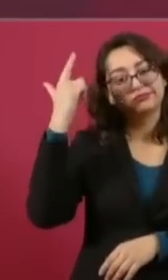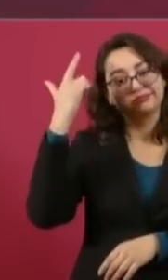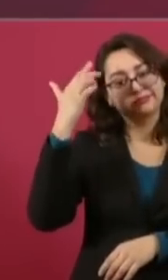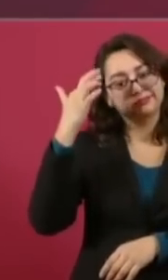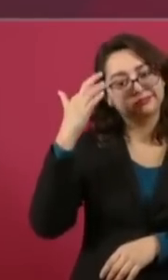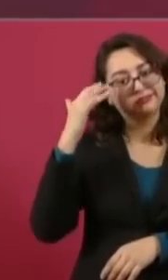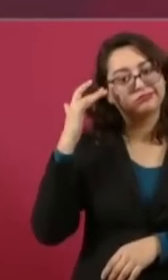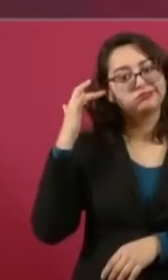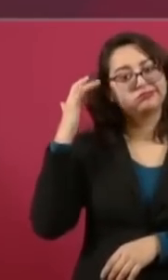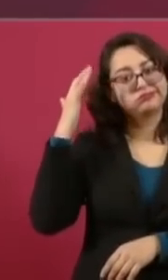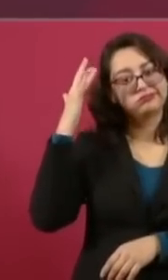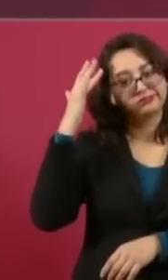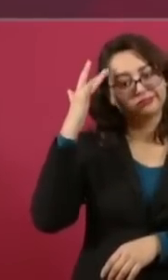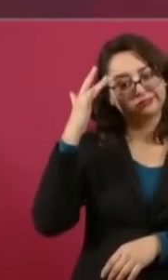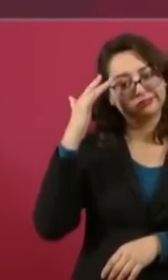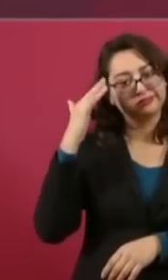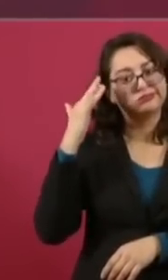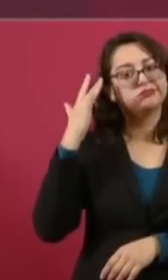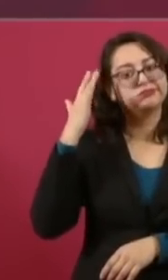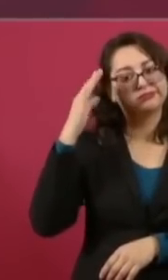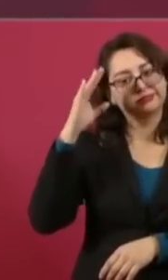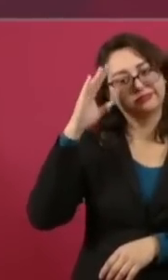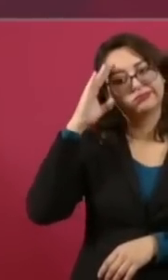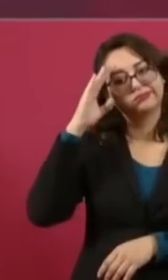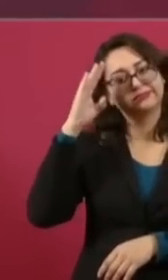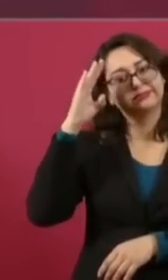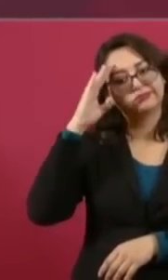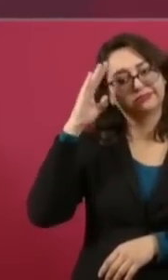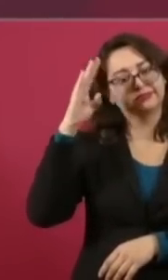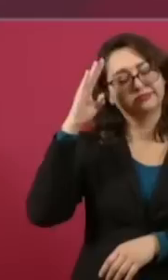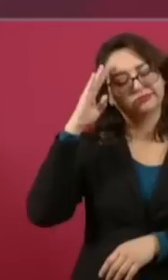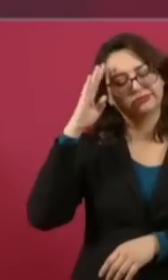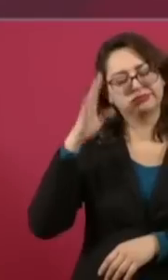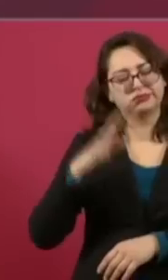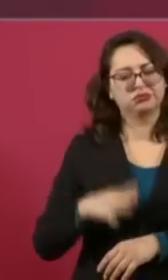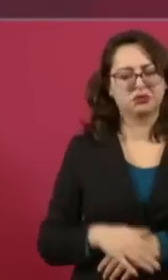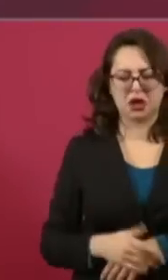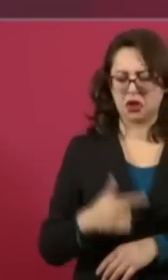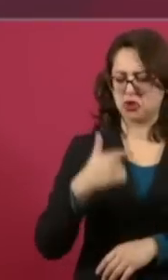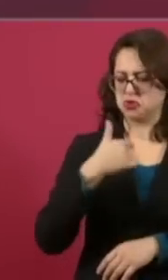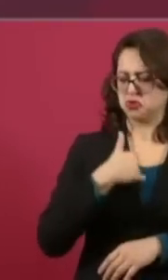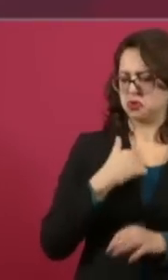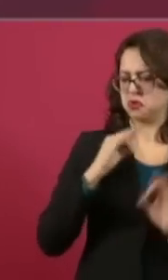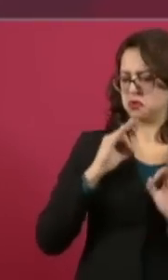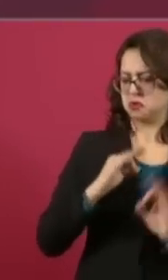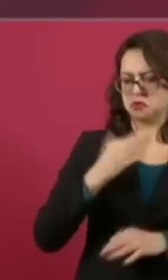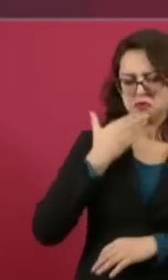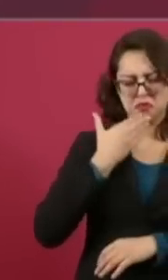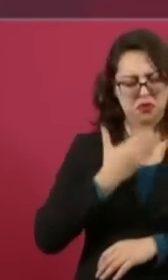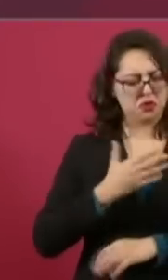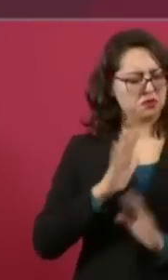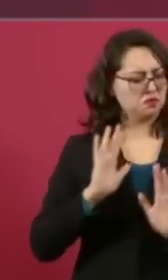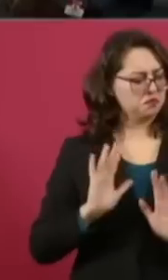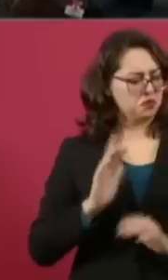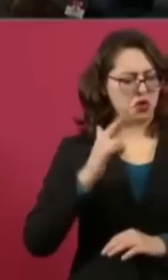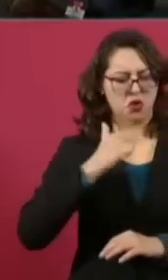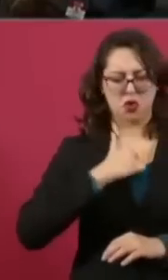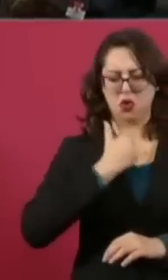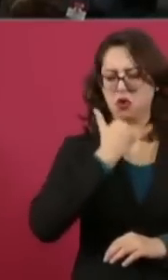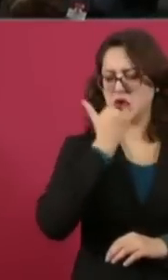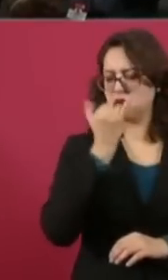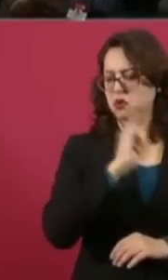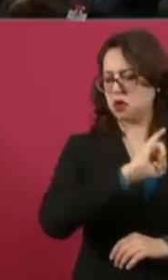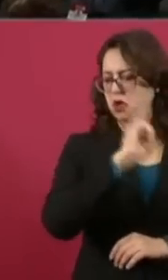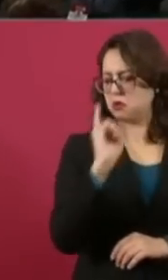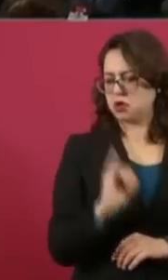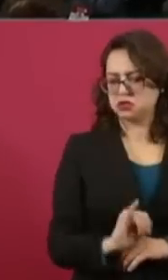destilan odio, o sea, son mensajes muy fuertes, ¿eh? Digo, aquí no se los vamos a reproducir por poquito respeto, ¿no? Y educación, pero son de